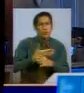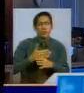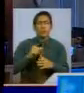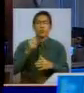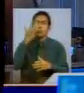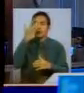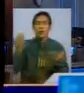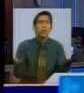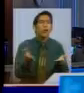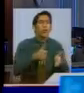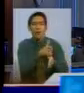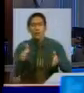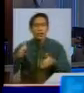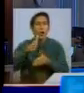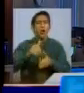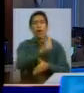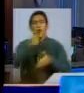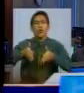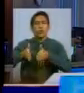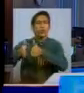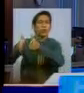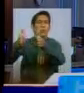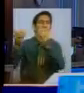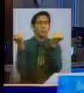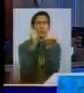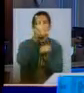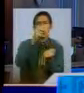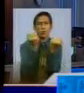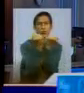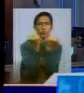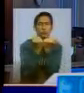cuáles vías alternativas tomar para evitar el descongestionamiento.